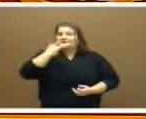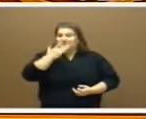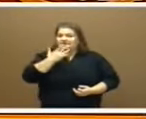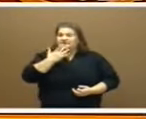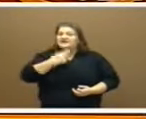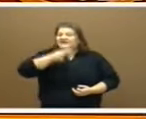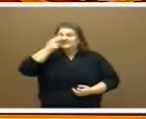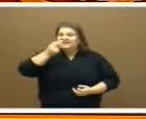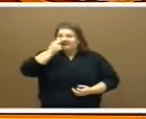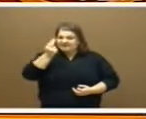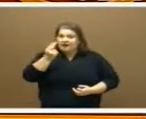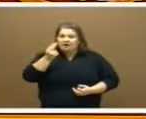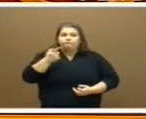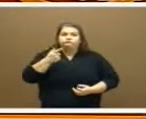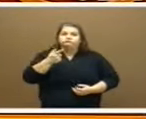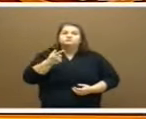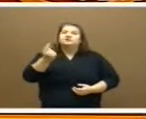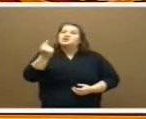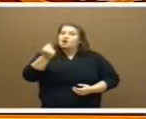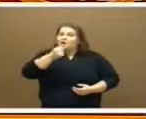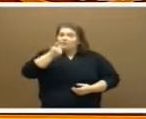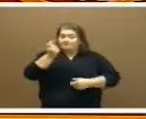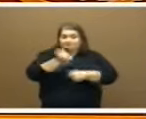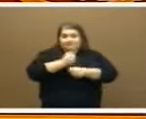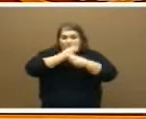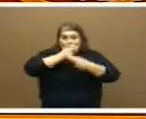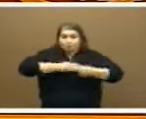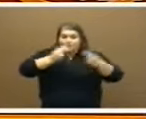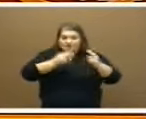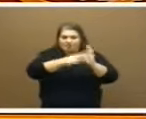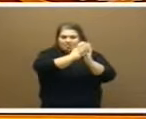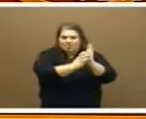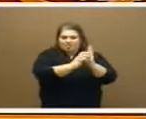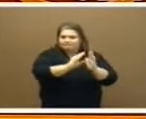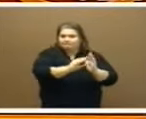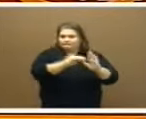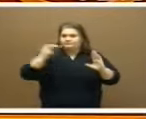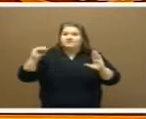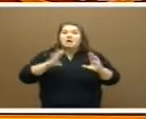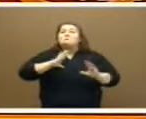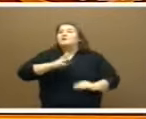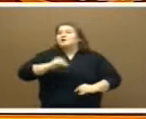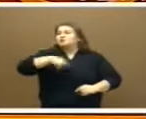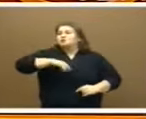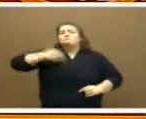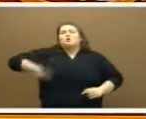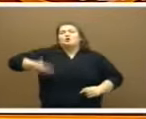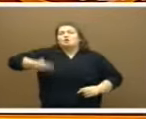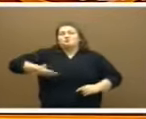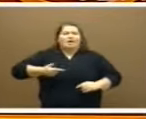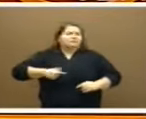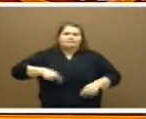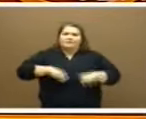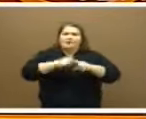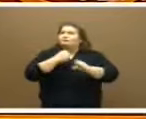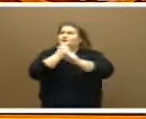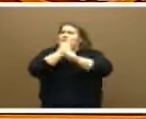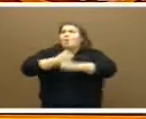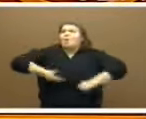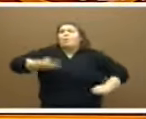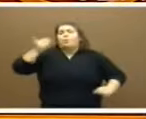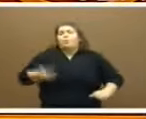se tira de los sueldos de los empleados, del dinero de los empleados públicos, por mucho que nos consideremos gente muy importante, por gente que su trabajo sea